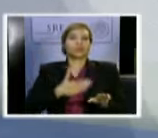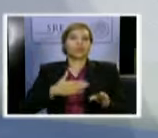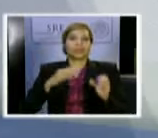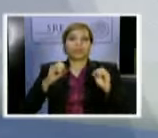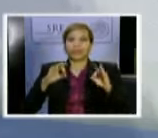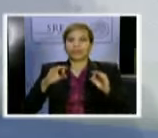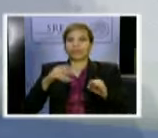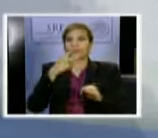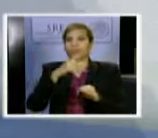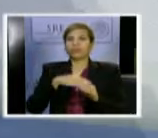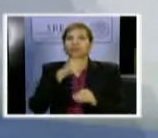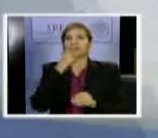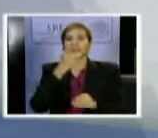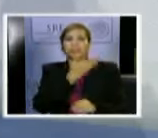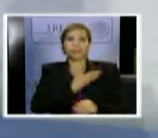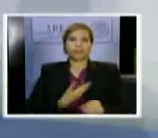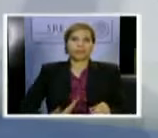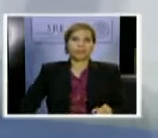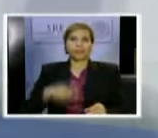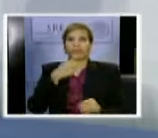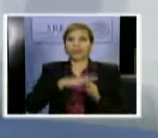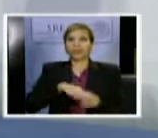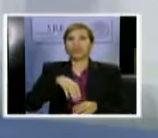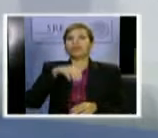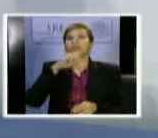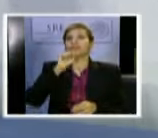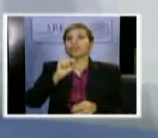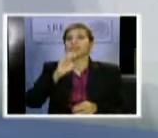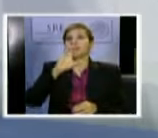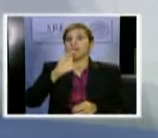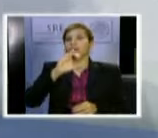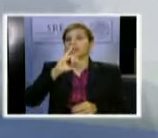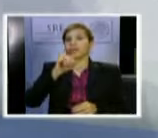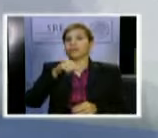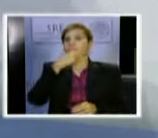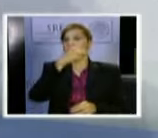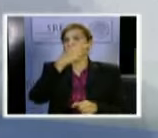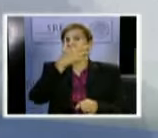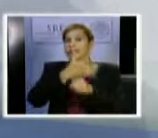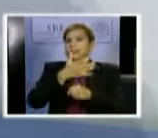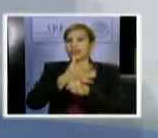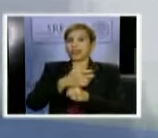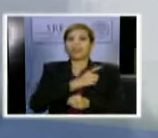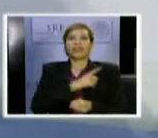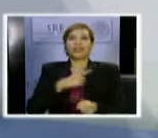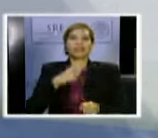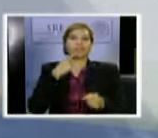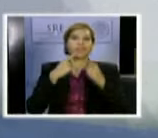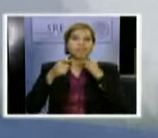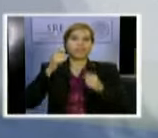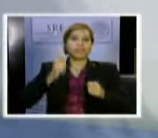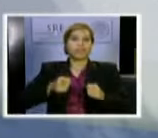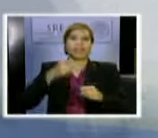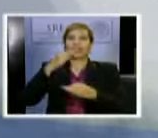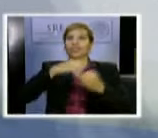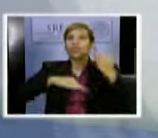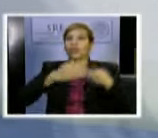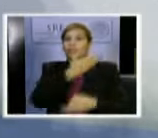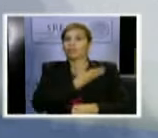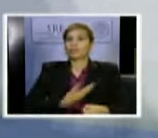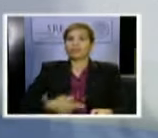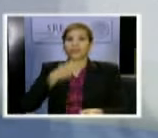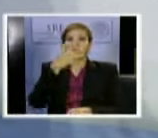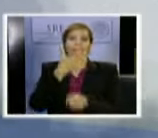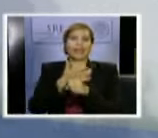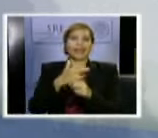los precedentes que la Suprema Corte de Justicia de los Estados Unidos han tomado respecto de acciones similares que todos los presidentes de los Estados